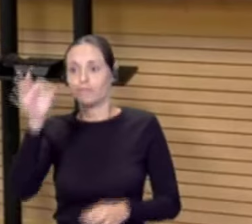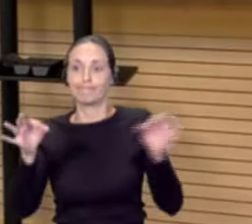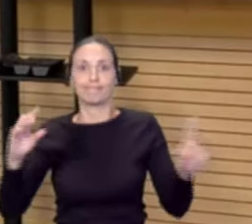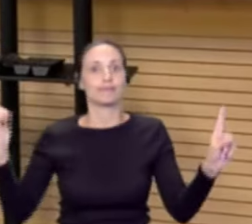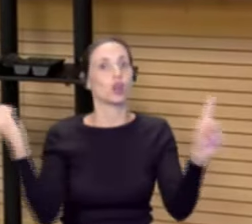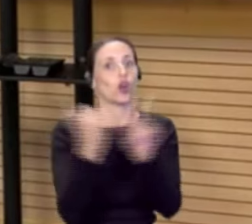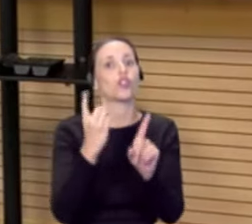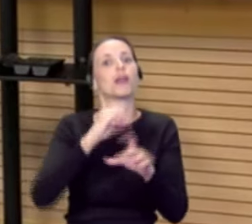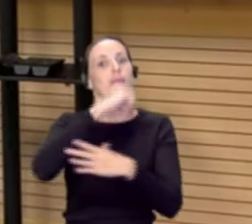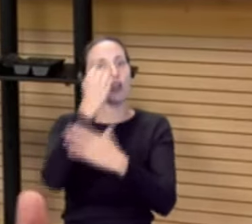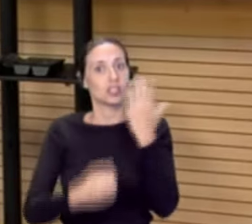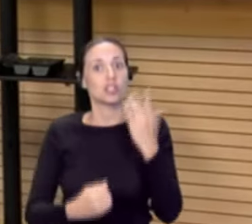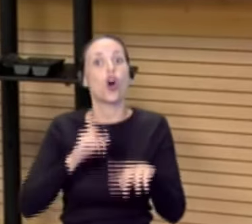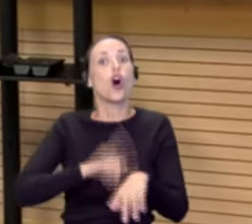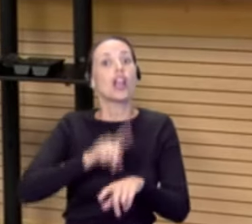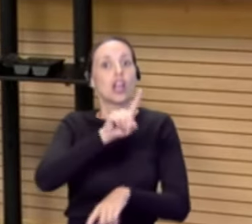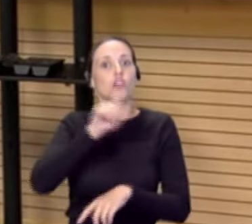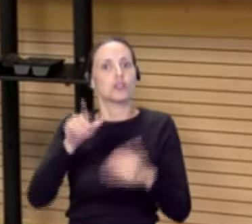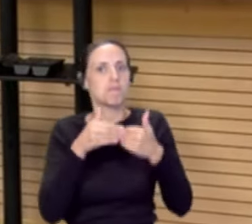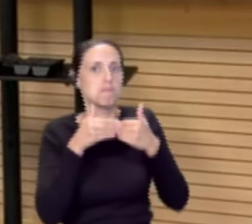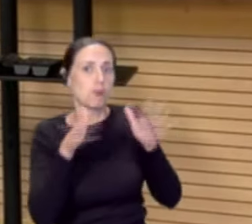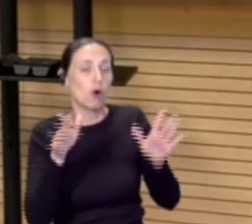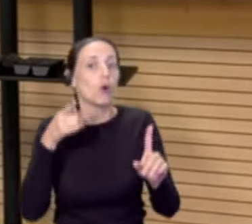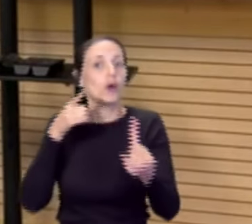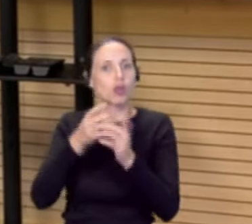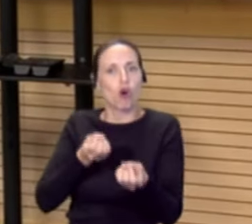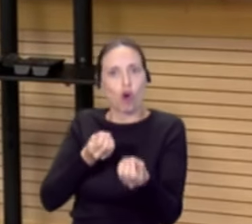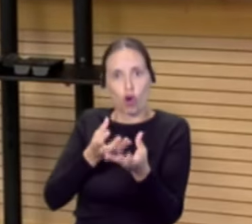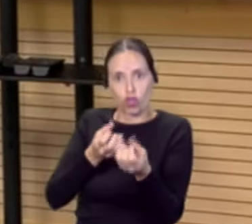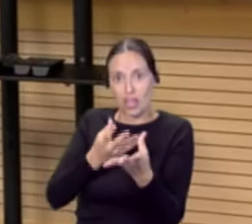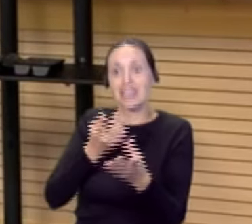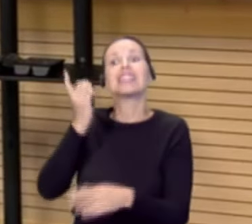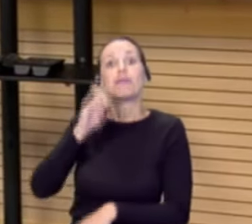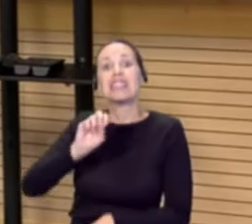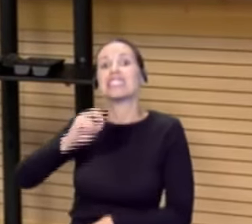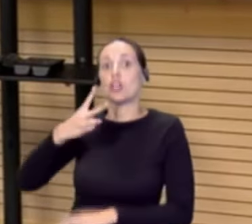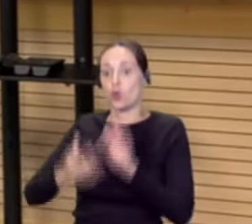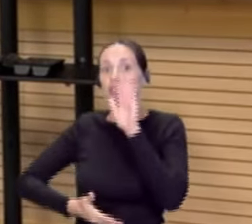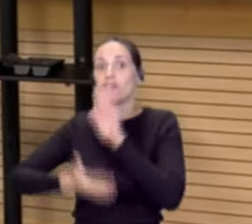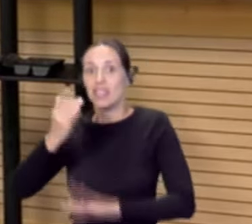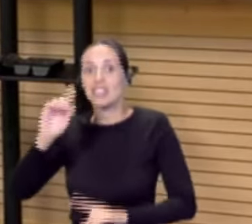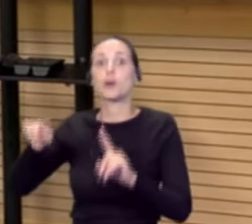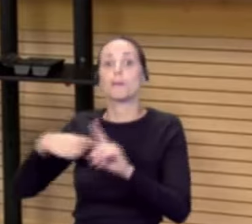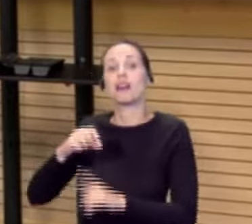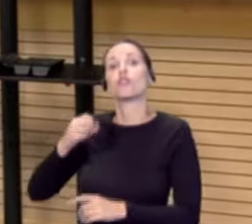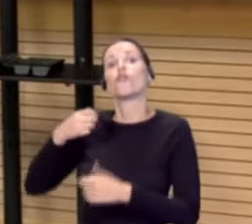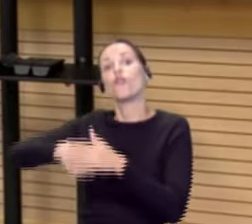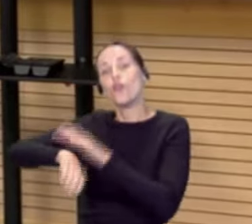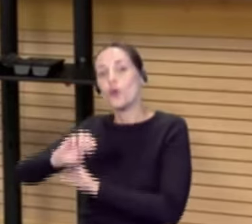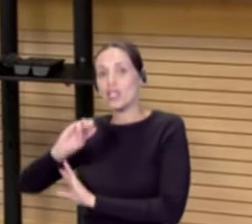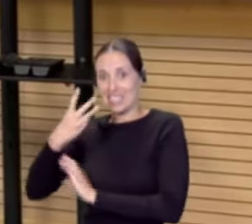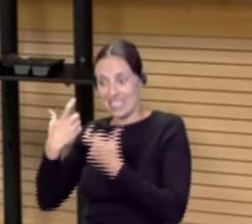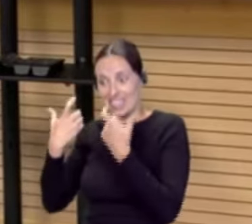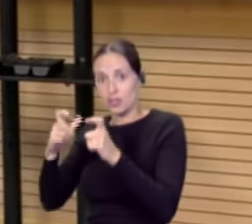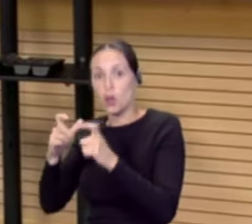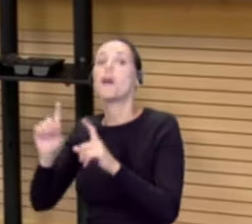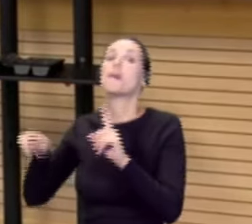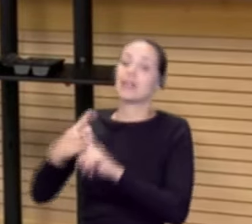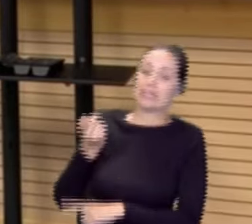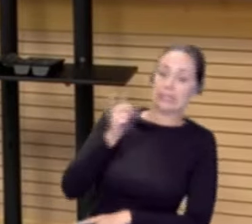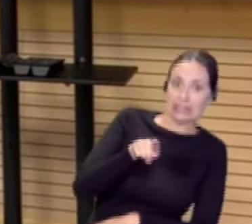11 abrimos Todo Goles Radio para contar una nueva jornada en la Segunda Federación y una nueva fecha en el fútbol de tercera y pendientes de ese derbi ACB que arranca a las